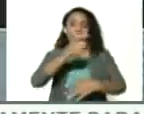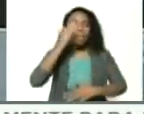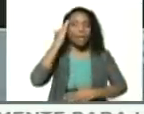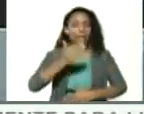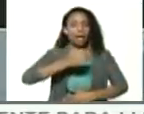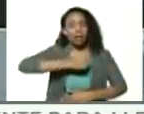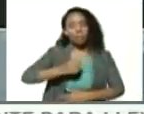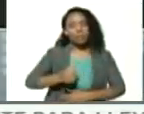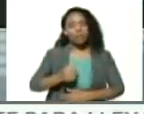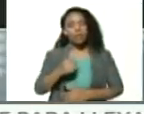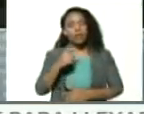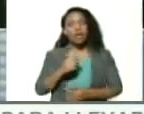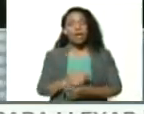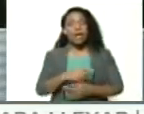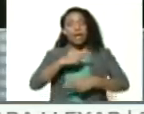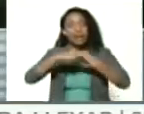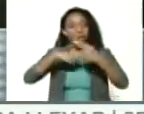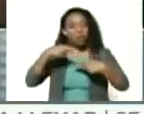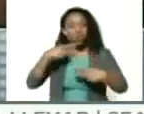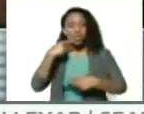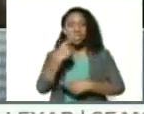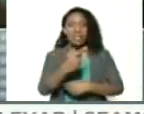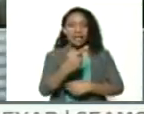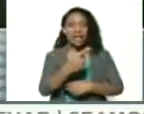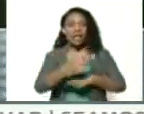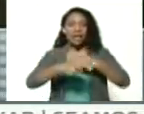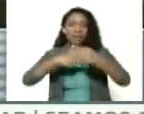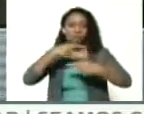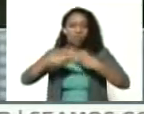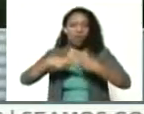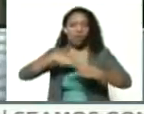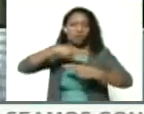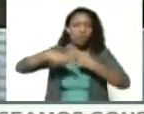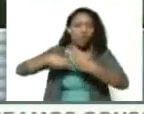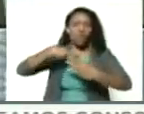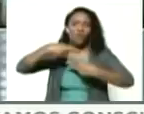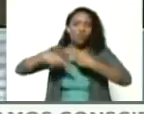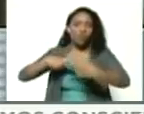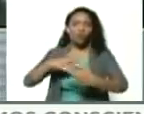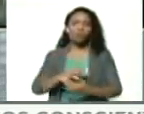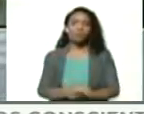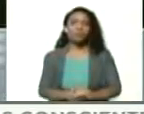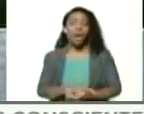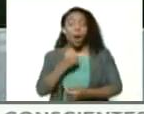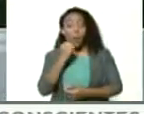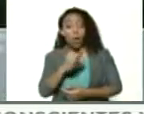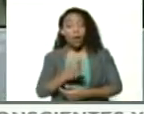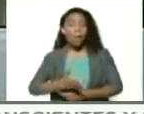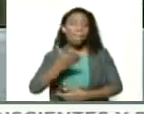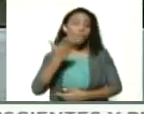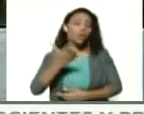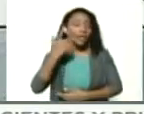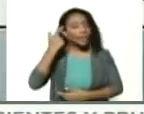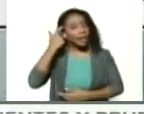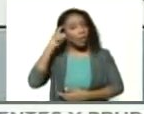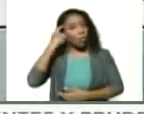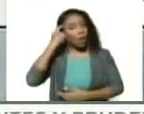para decirle revolución, revolución, revolución. Bueno, es importante